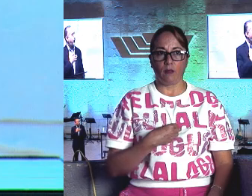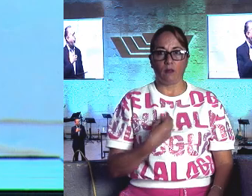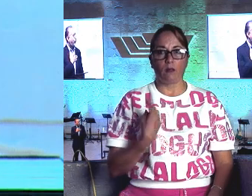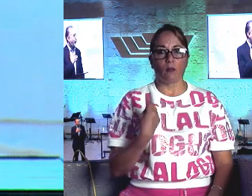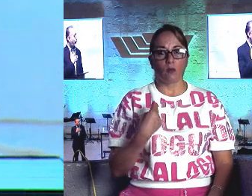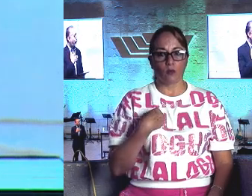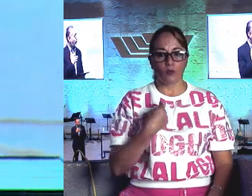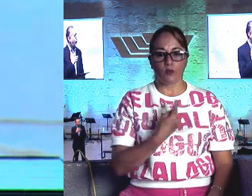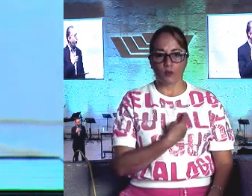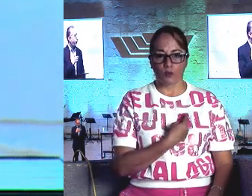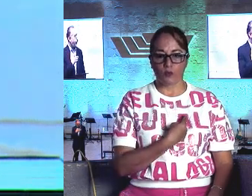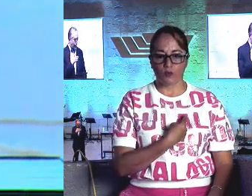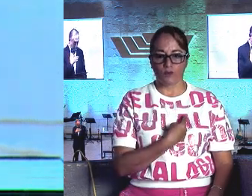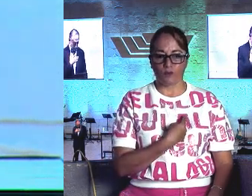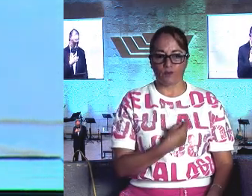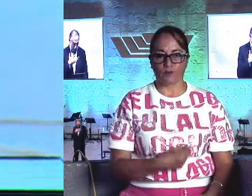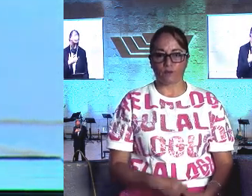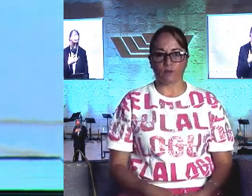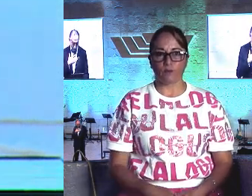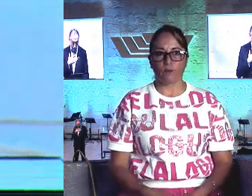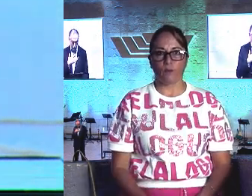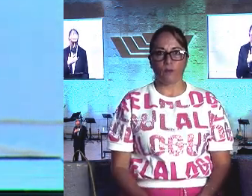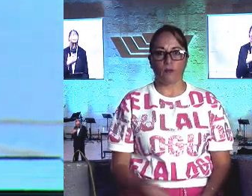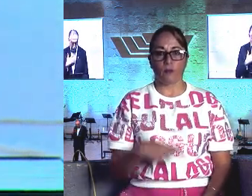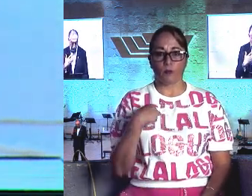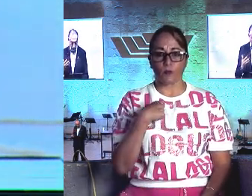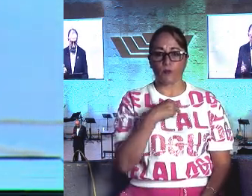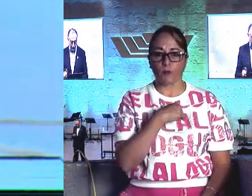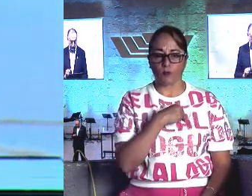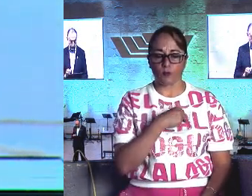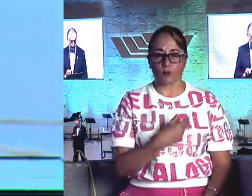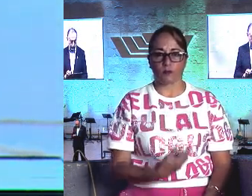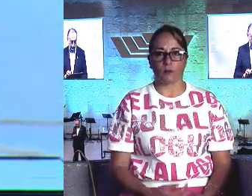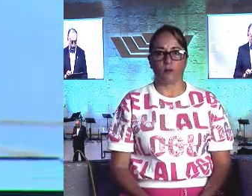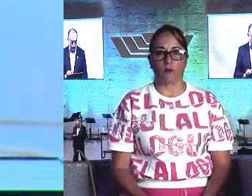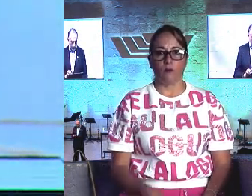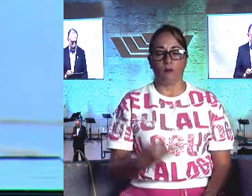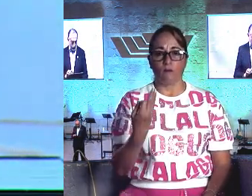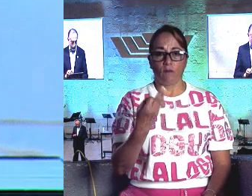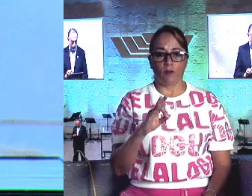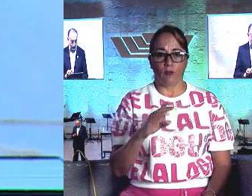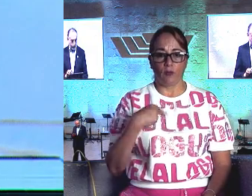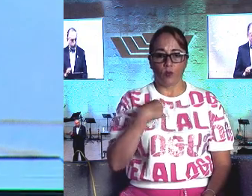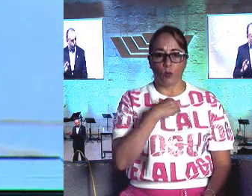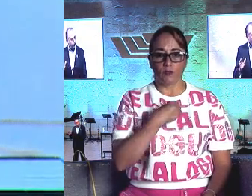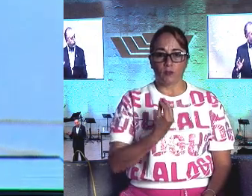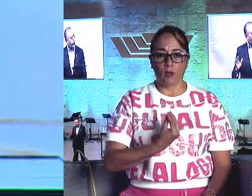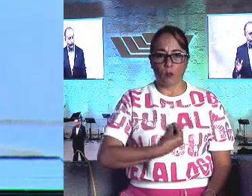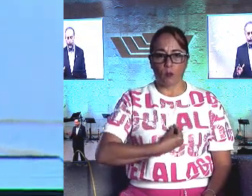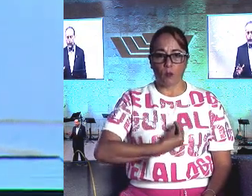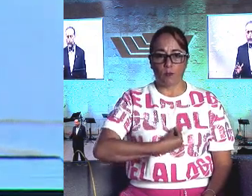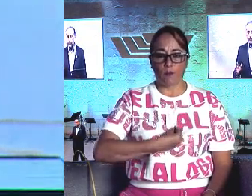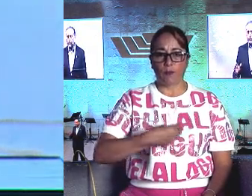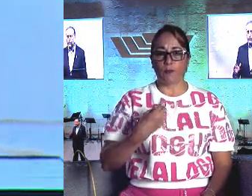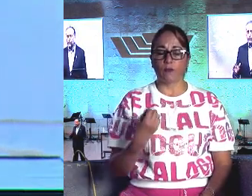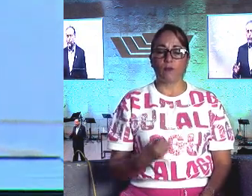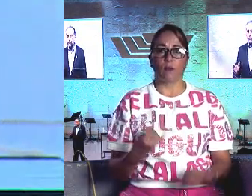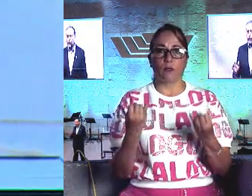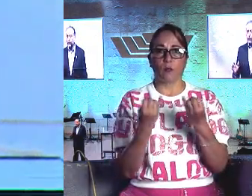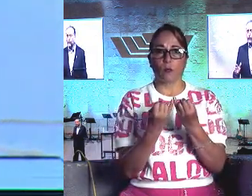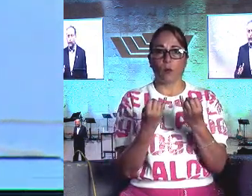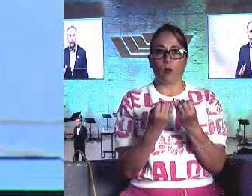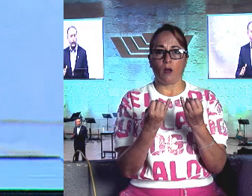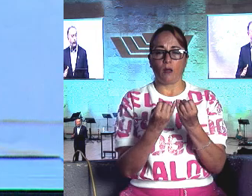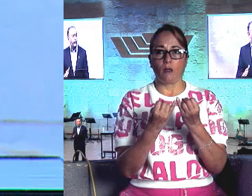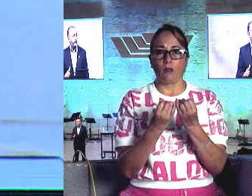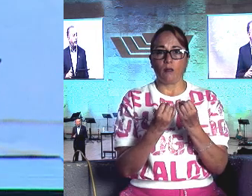De nosotros, dilo sin pena. De nosotros, fue nuestra culpa. Y así como David de repente